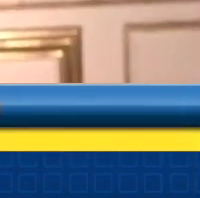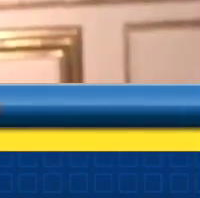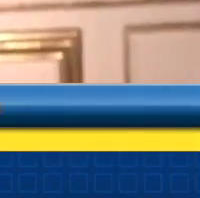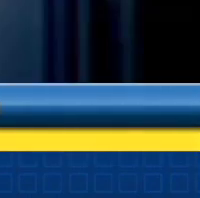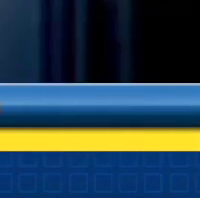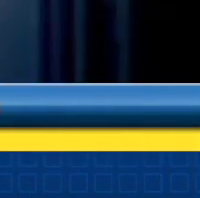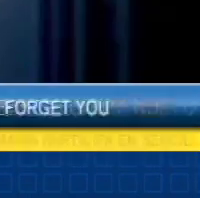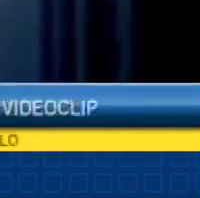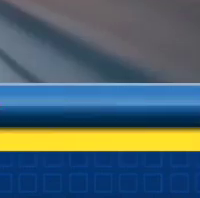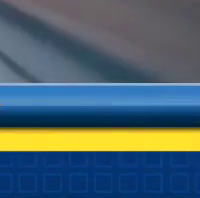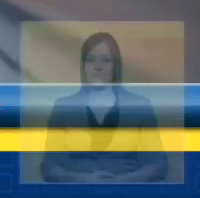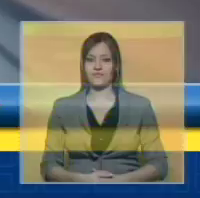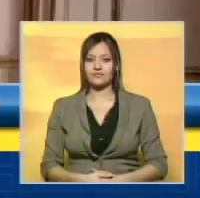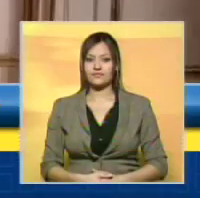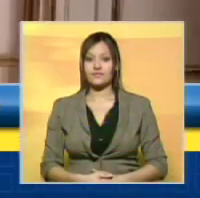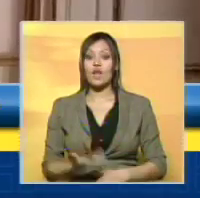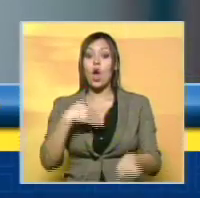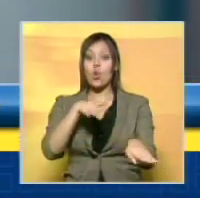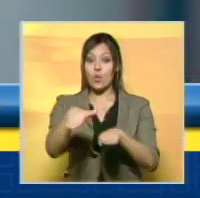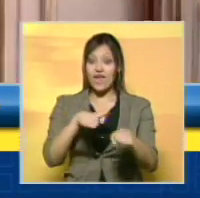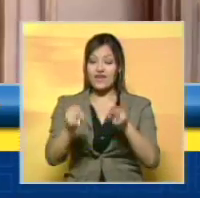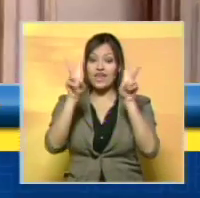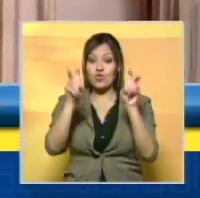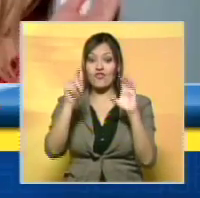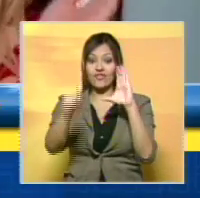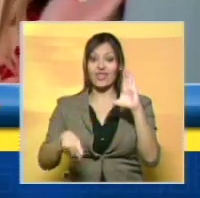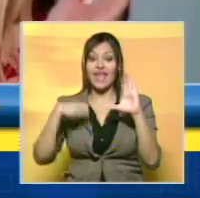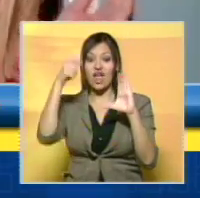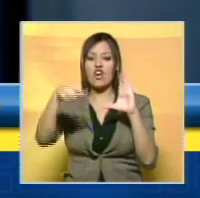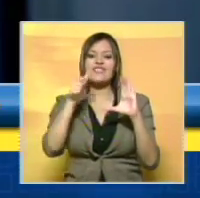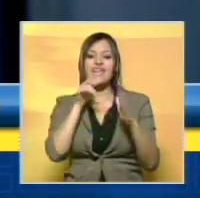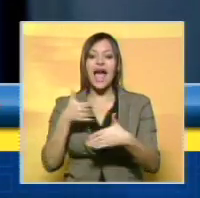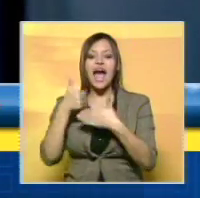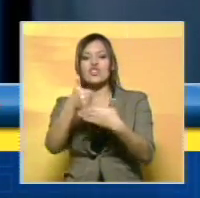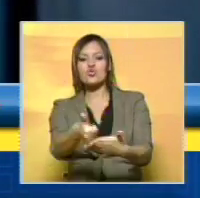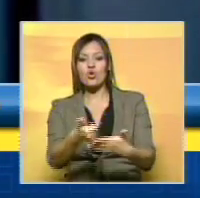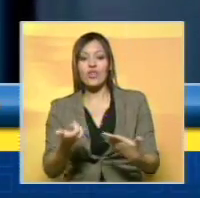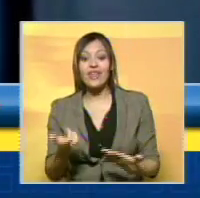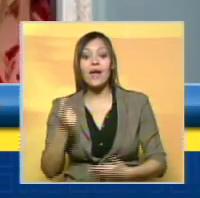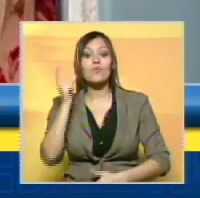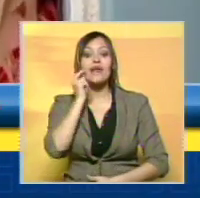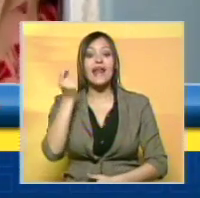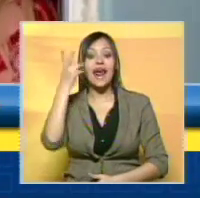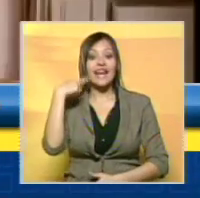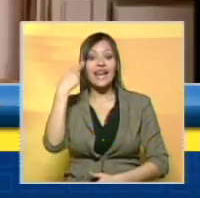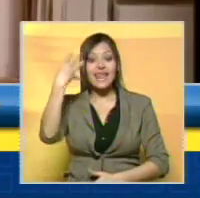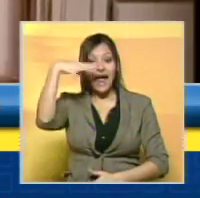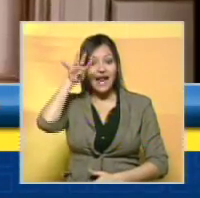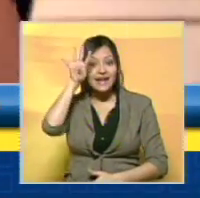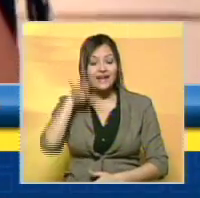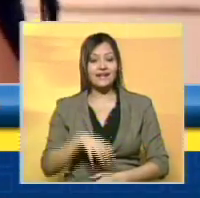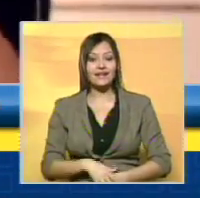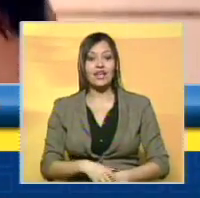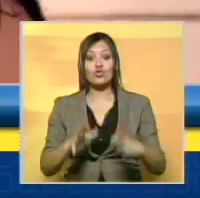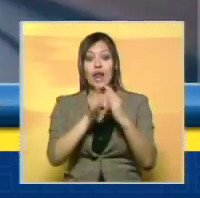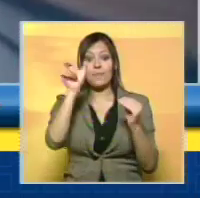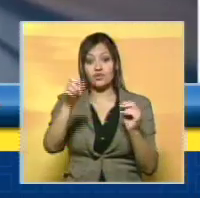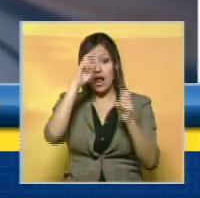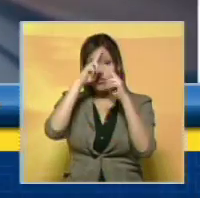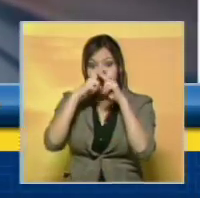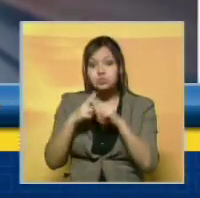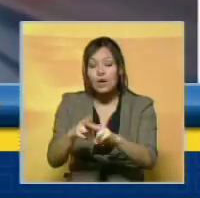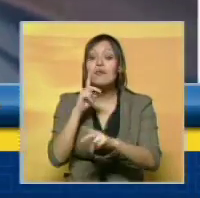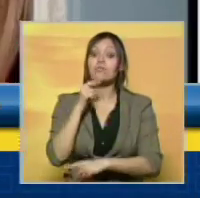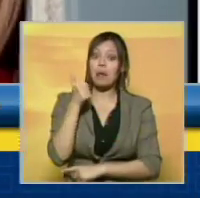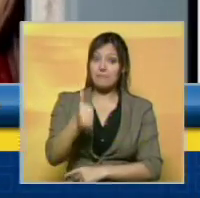Se trata de Shakira, quien lanzó este jueves su nuevo video con la colaboración nada más y nada menos que de Rihanna. La fanaticada ha recibido